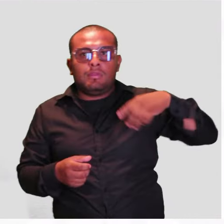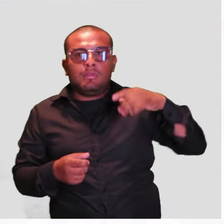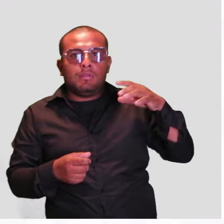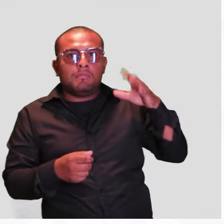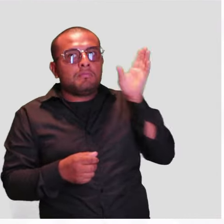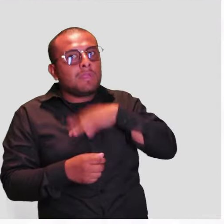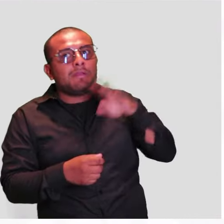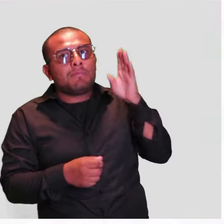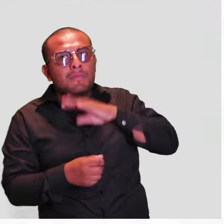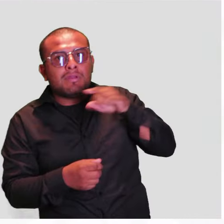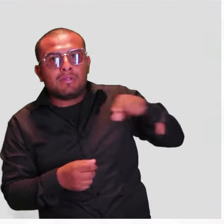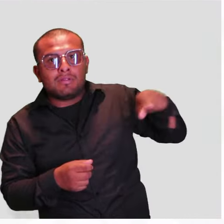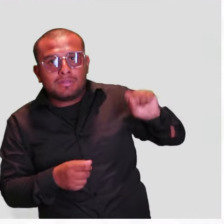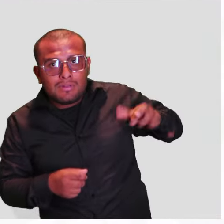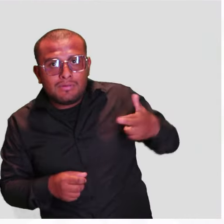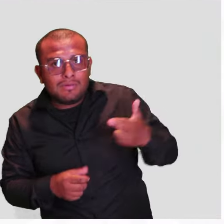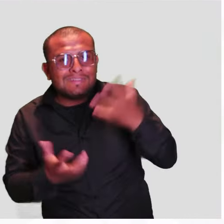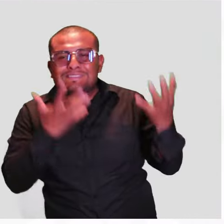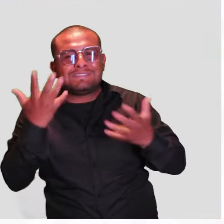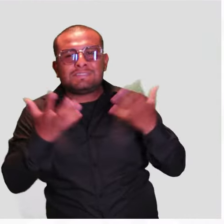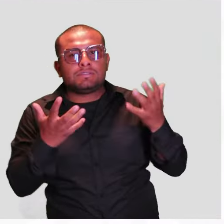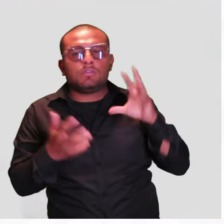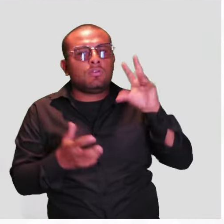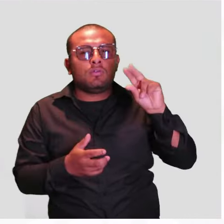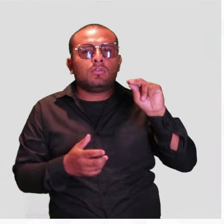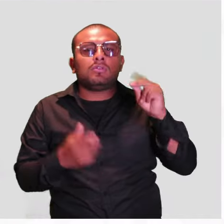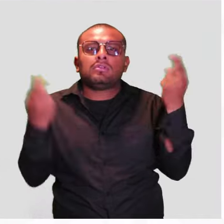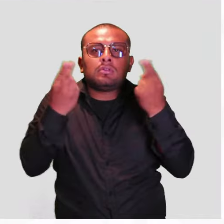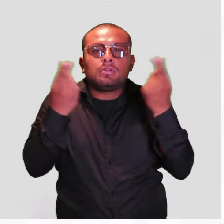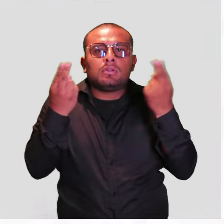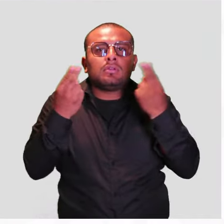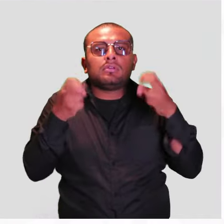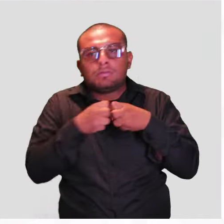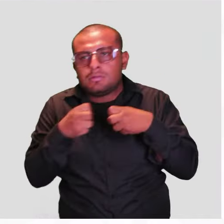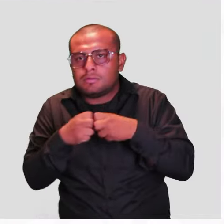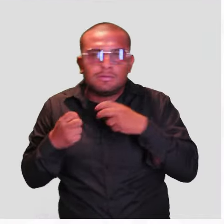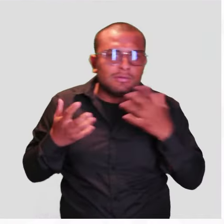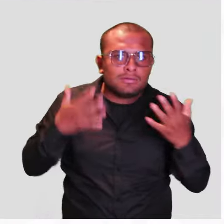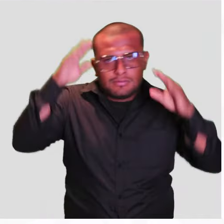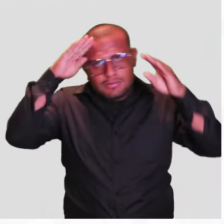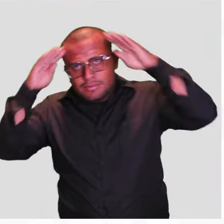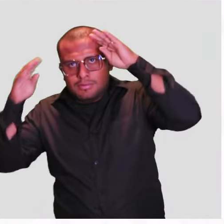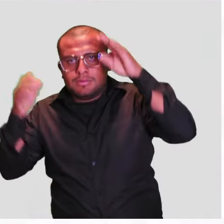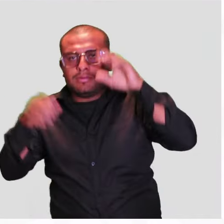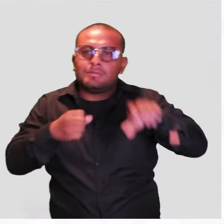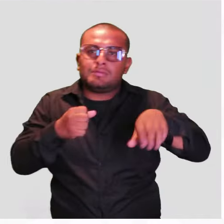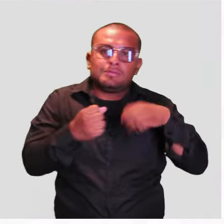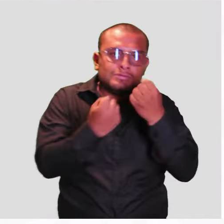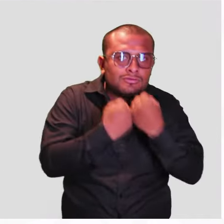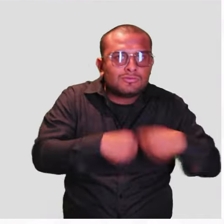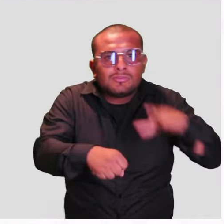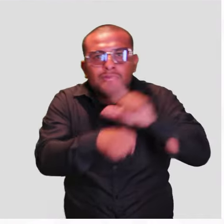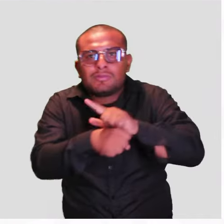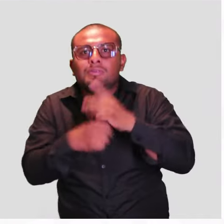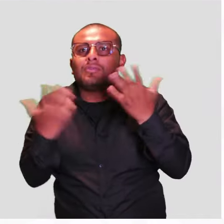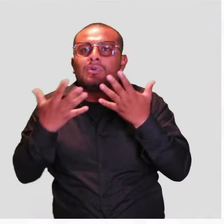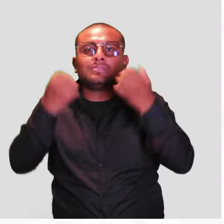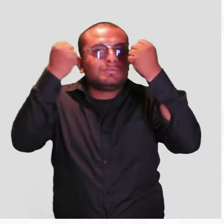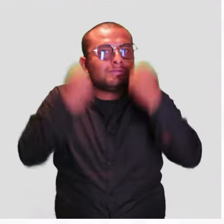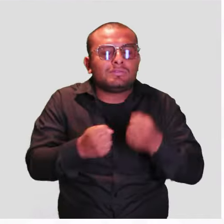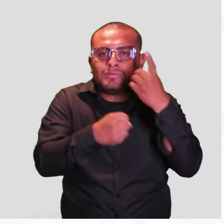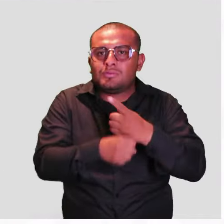con muchísimo estrés por todas las presiones con las que se viven actualmente, tanto económicas como sociales y de inseguridad. Así que